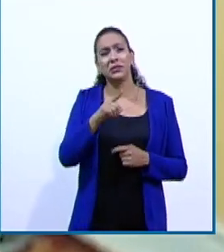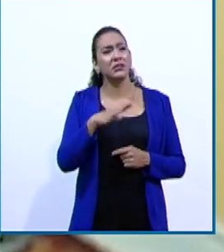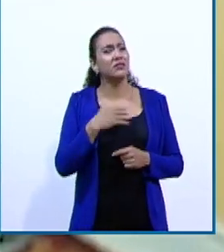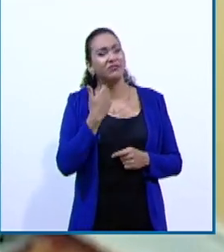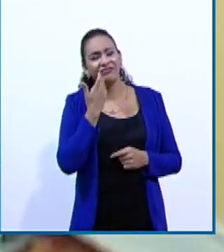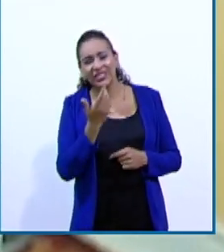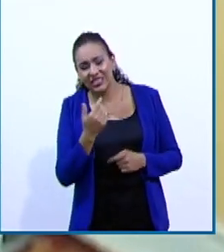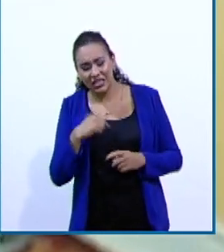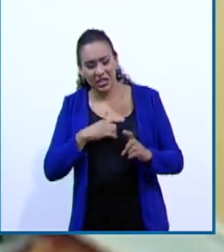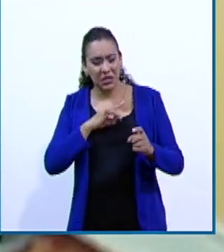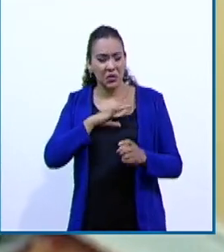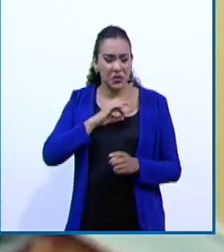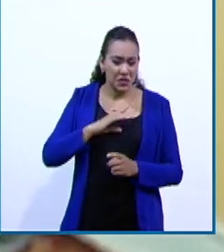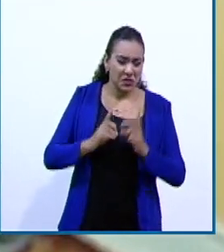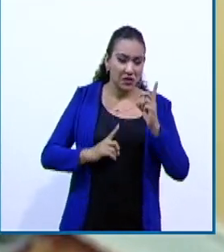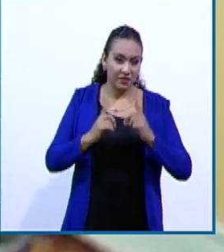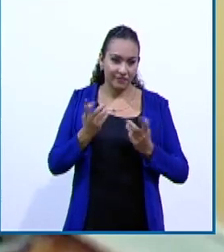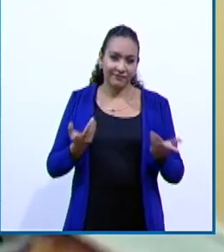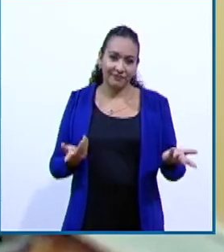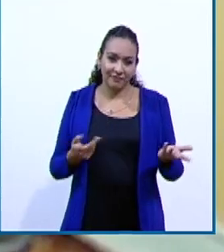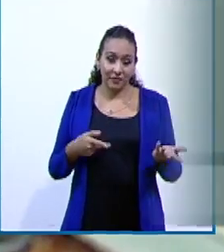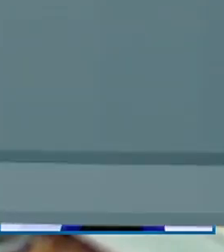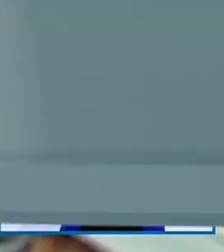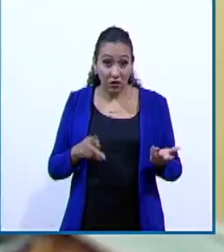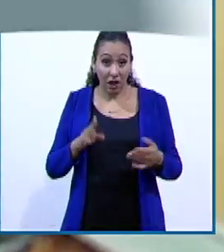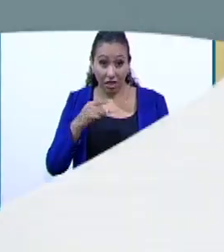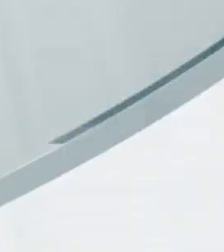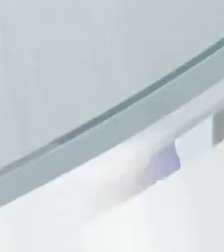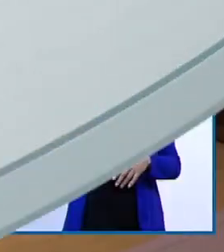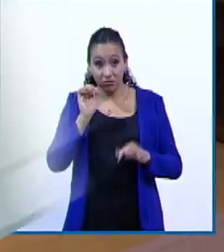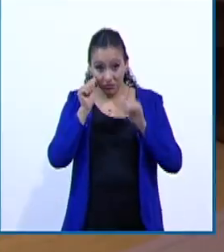tienen esas denuncias.